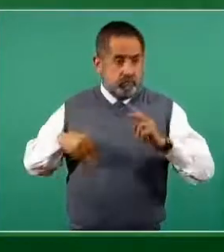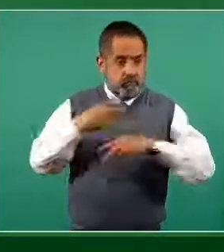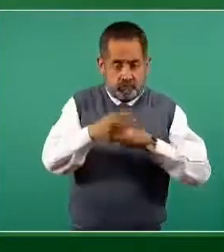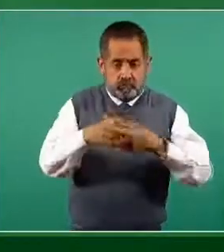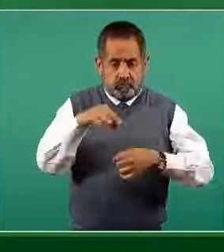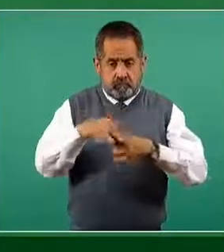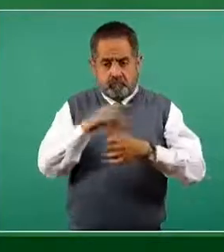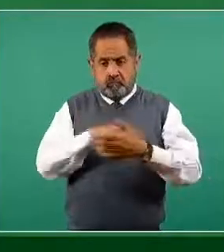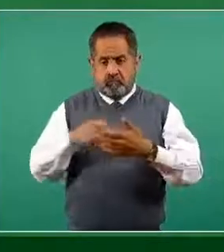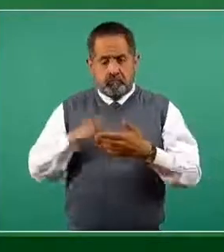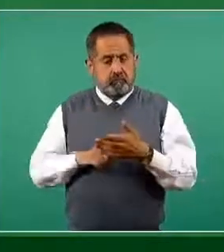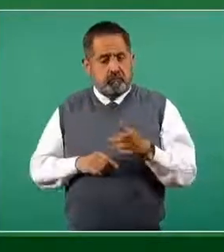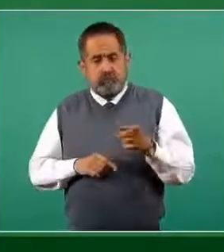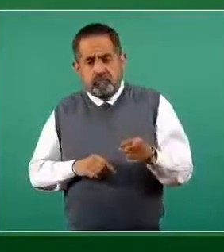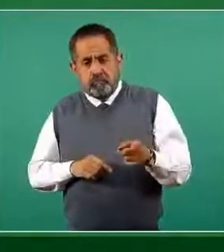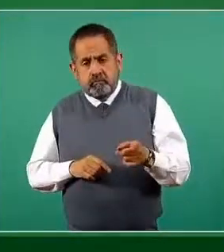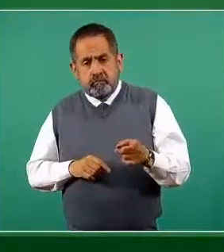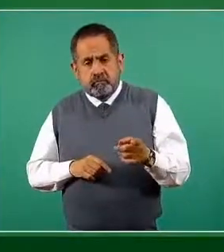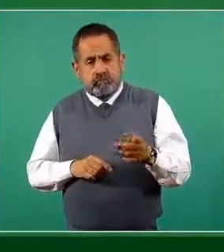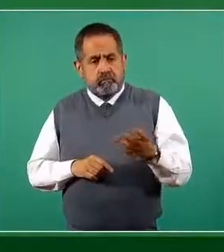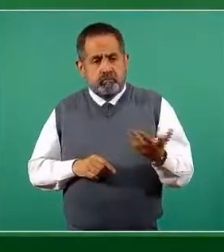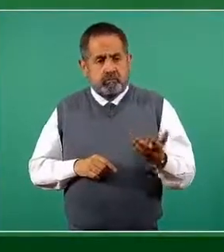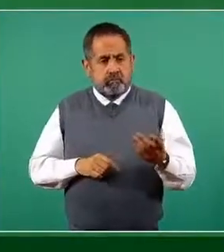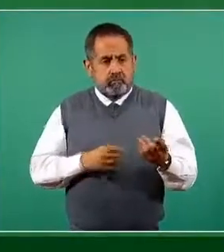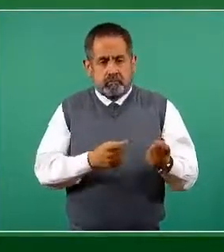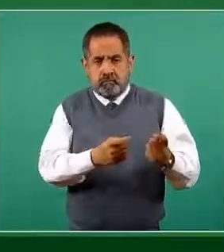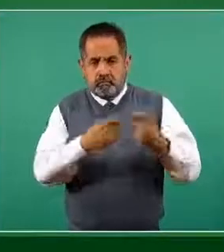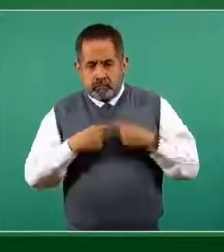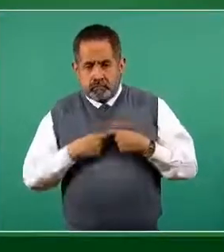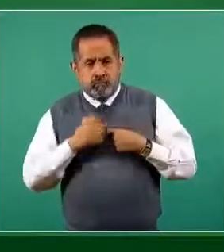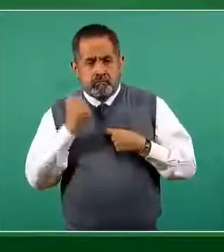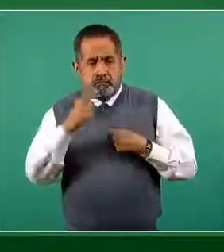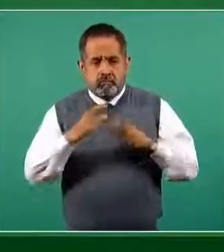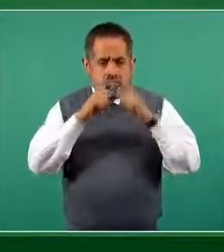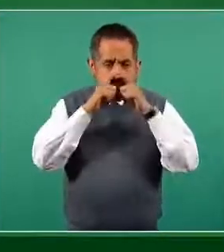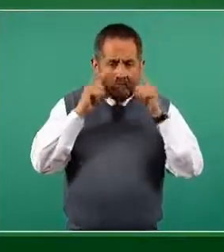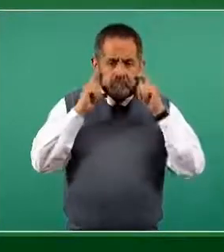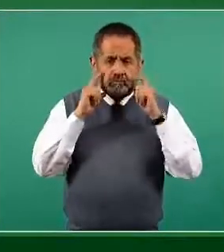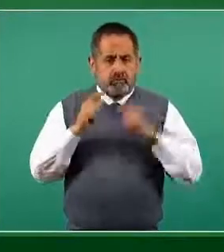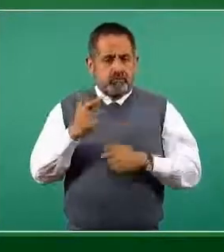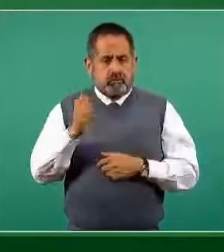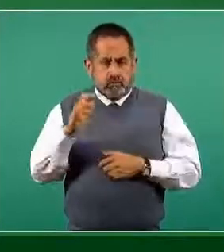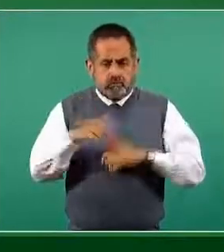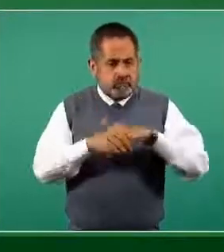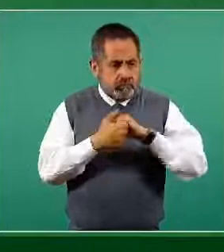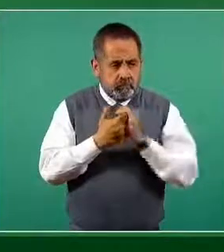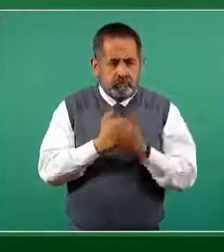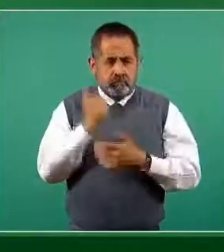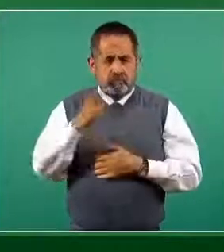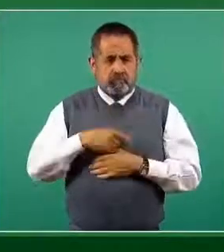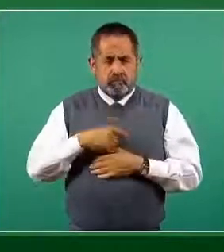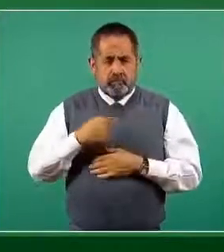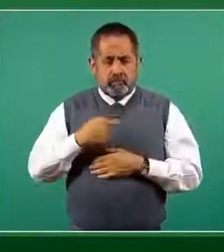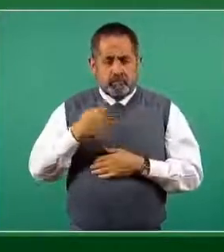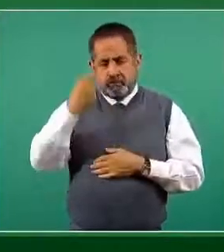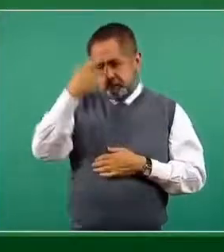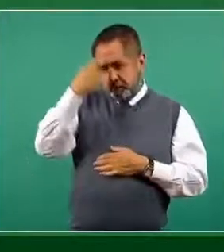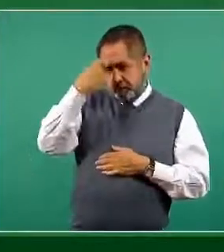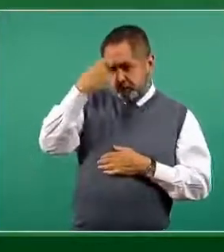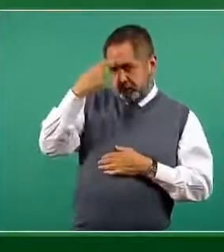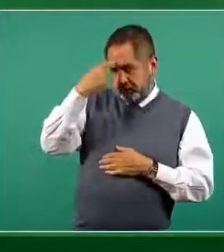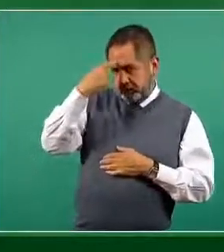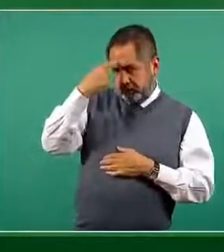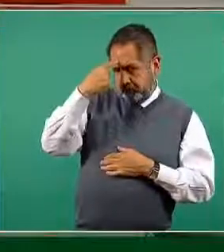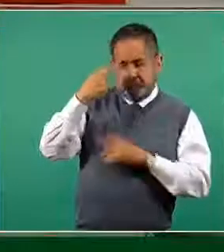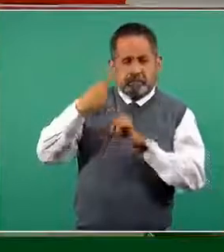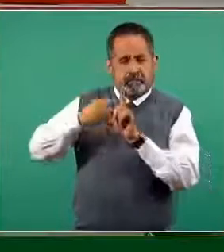votar, nos van a dar cubrebocas, gel antibacterial, tomarán temperatura para evitar